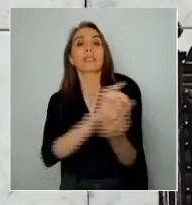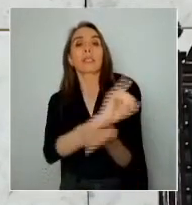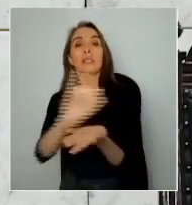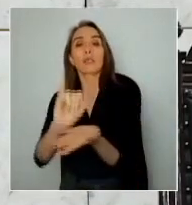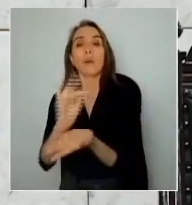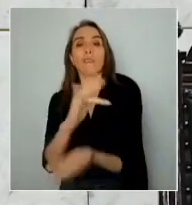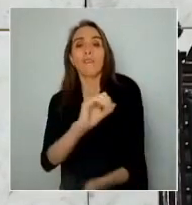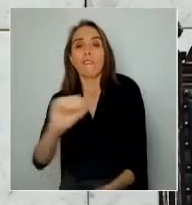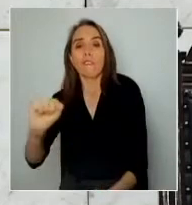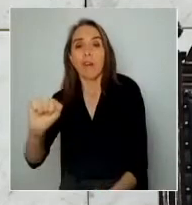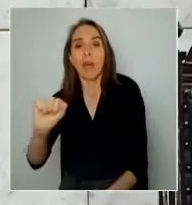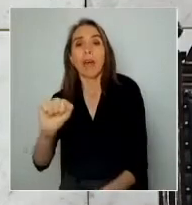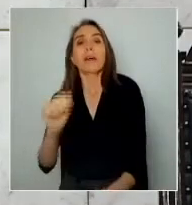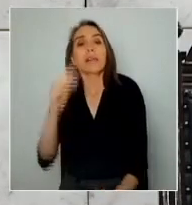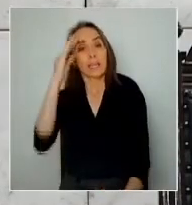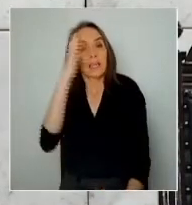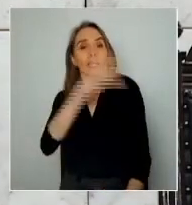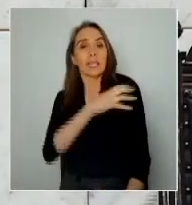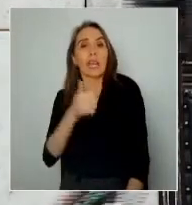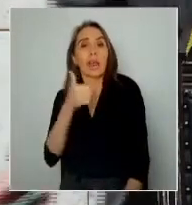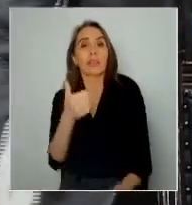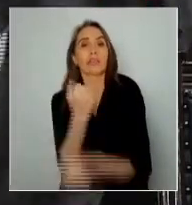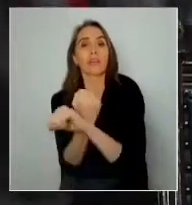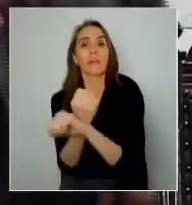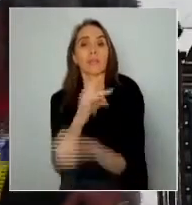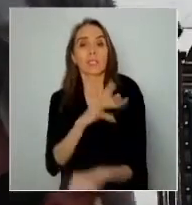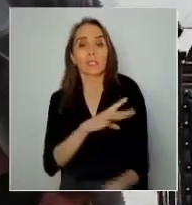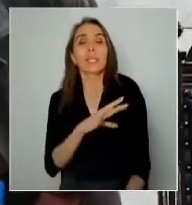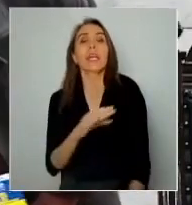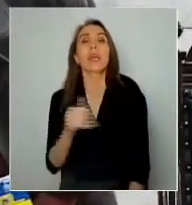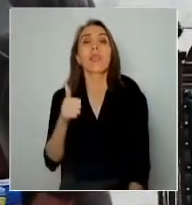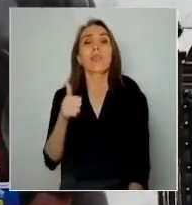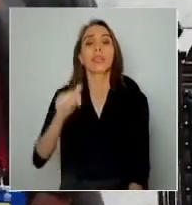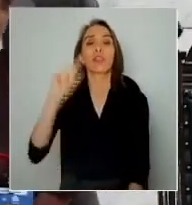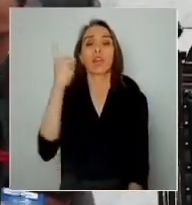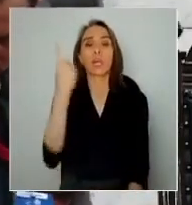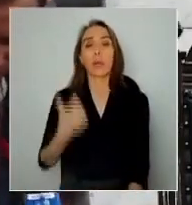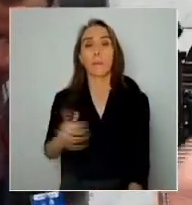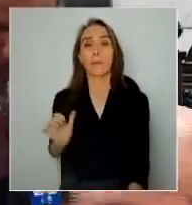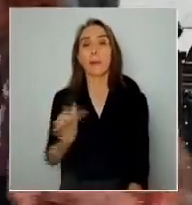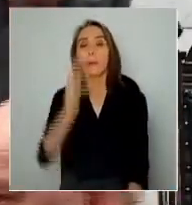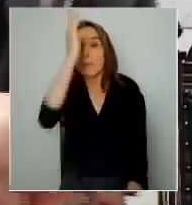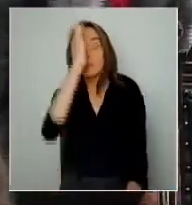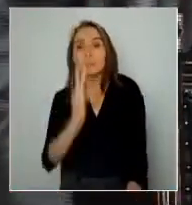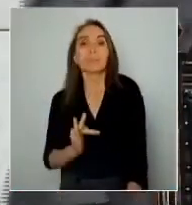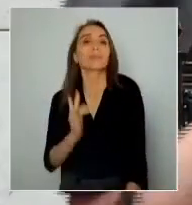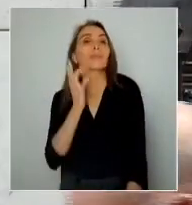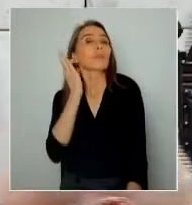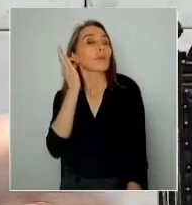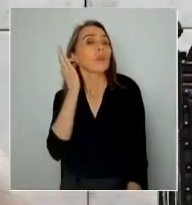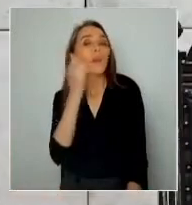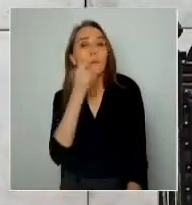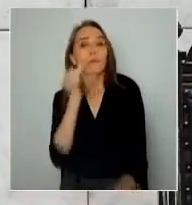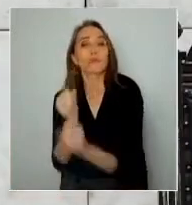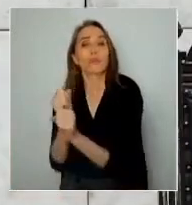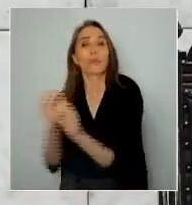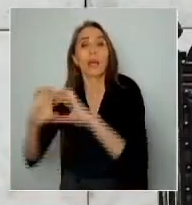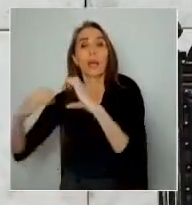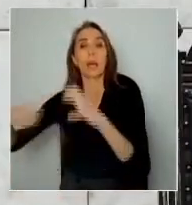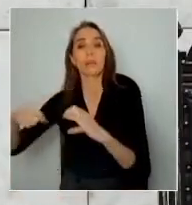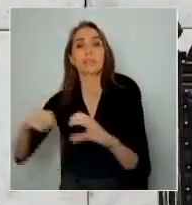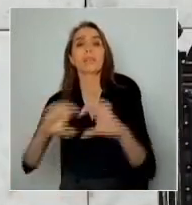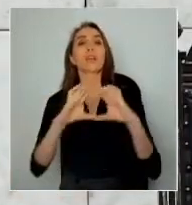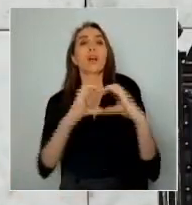carabineros de chile director general de la pdi funcional y funcionarios del senado cámara y